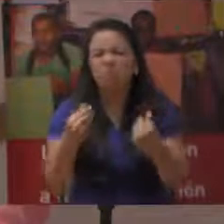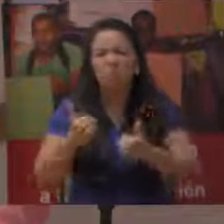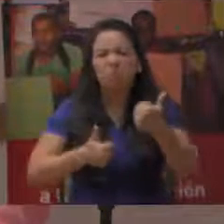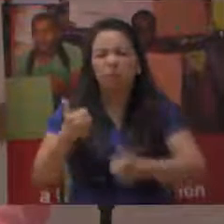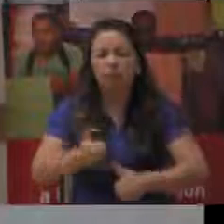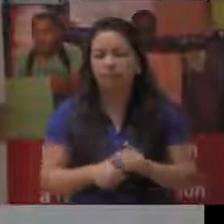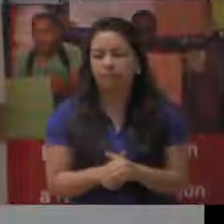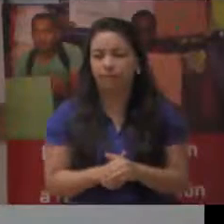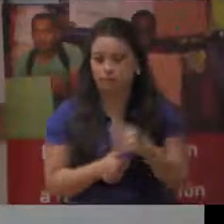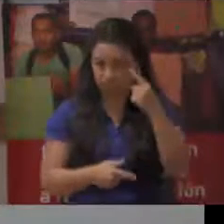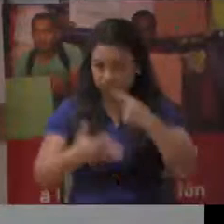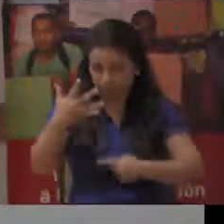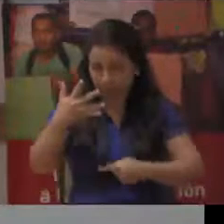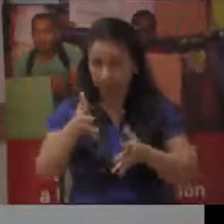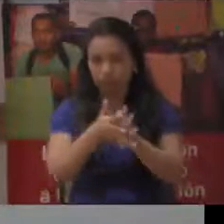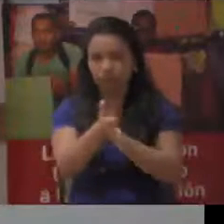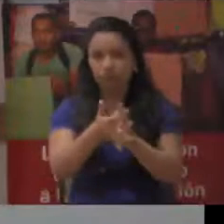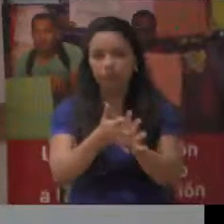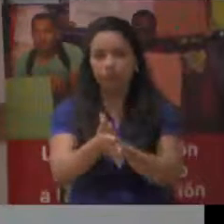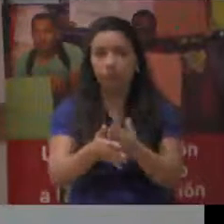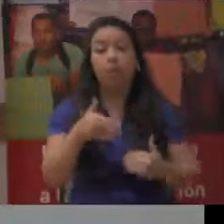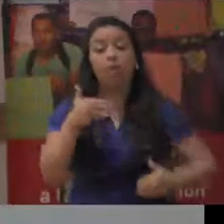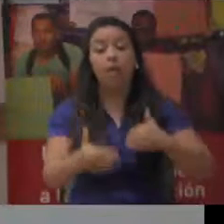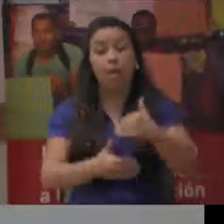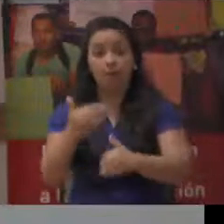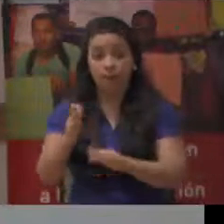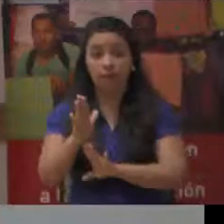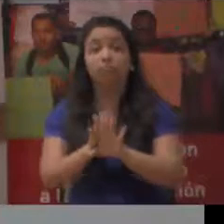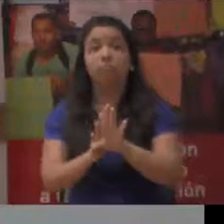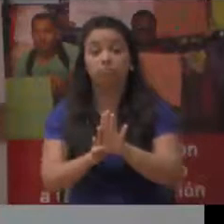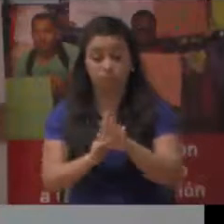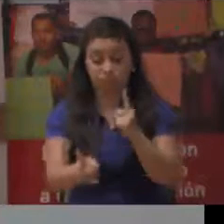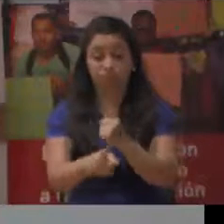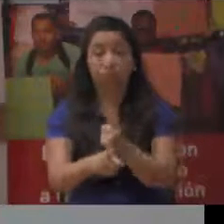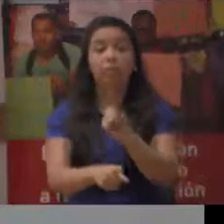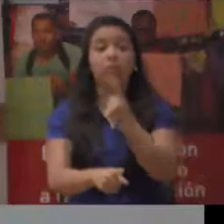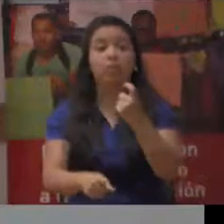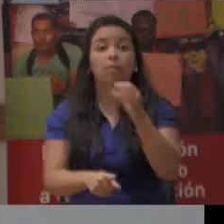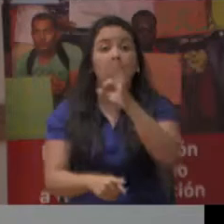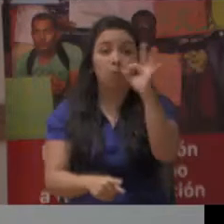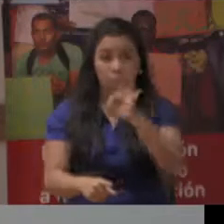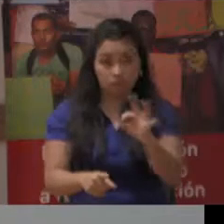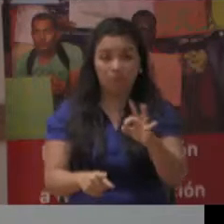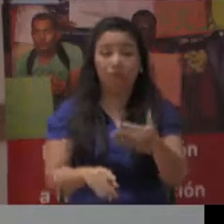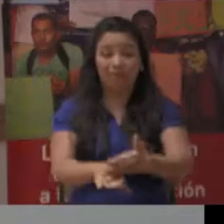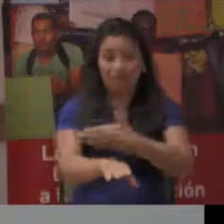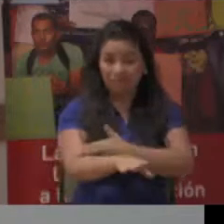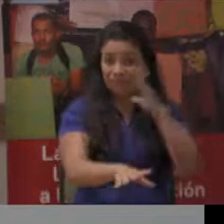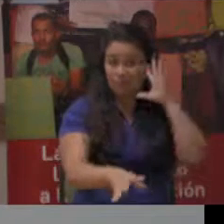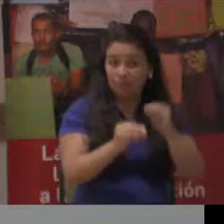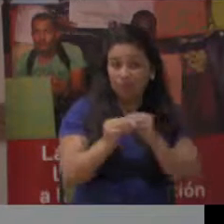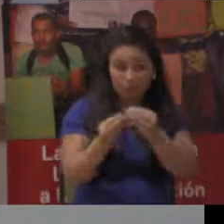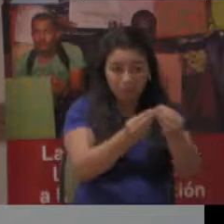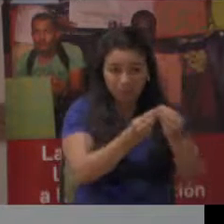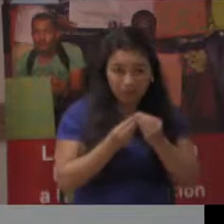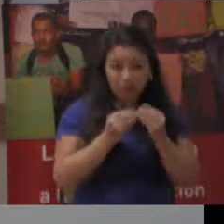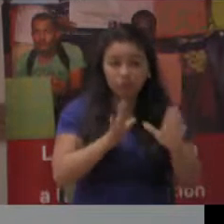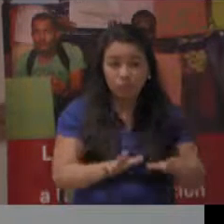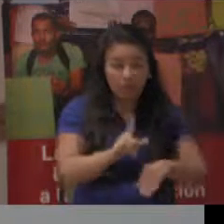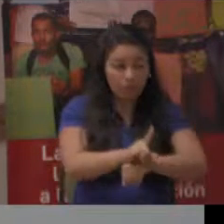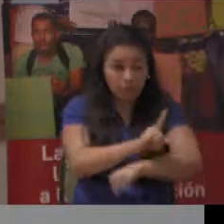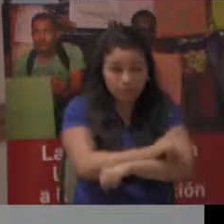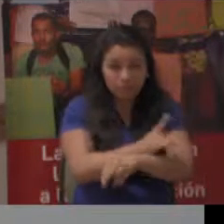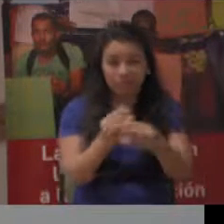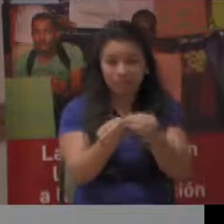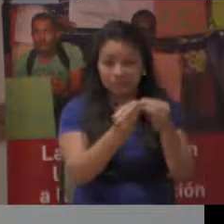Los avances, hemos cumplido hasta el momento el 100% de acuerdo al programa de auditoría programado para